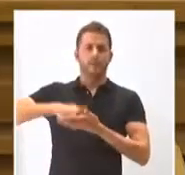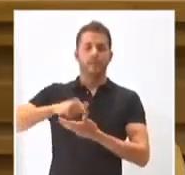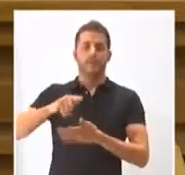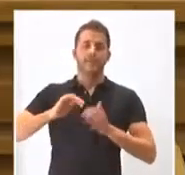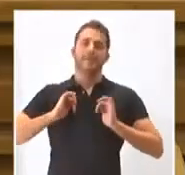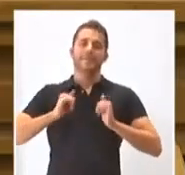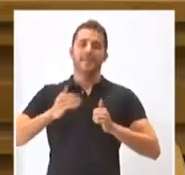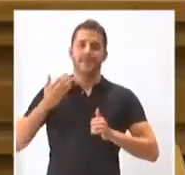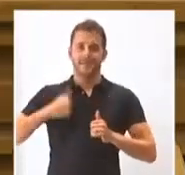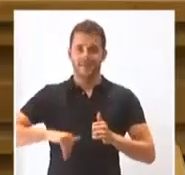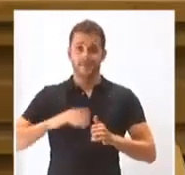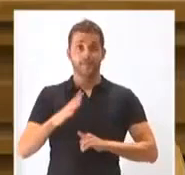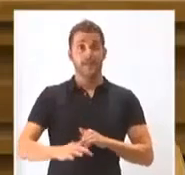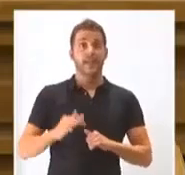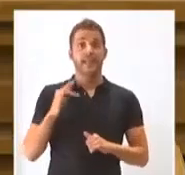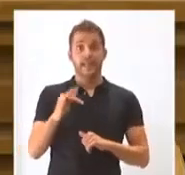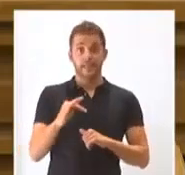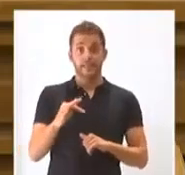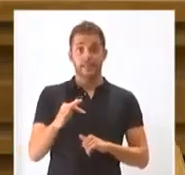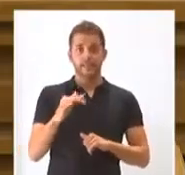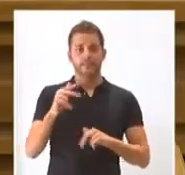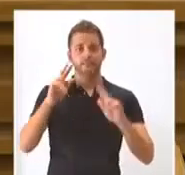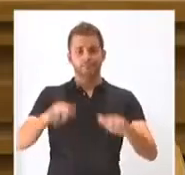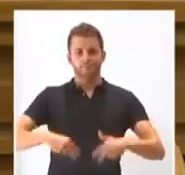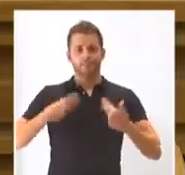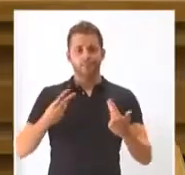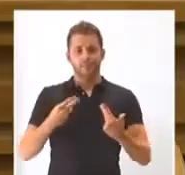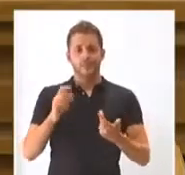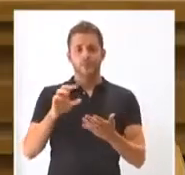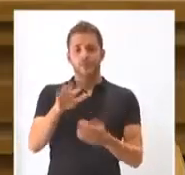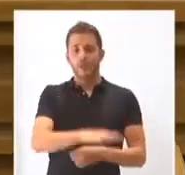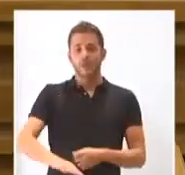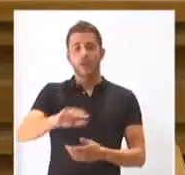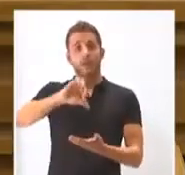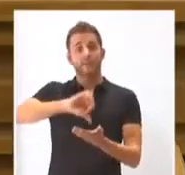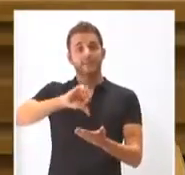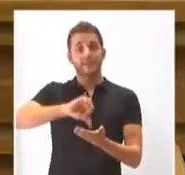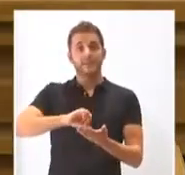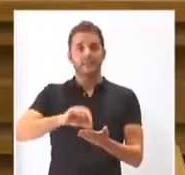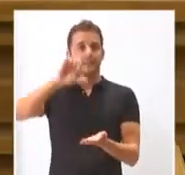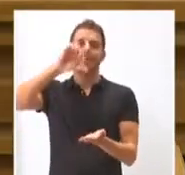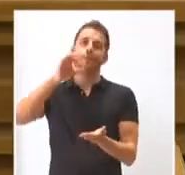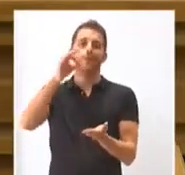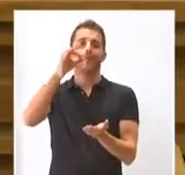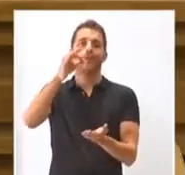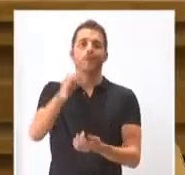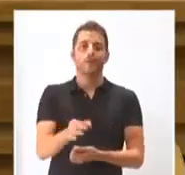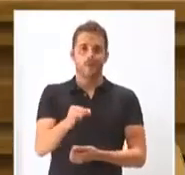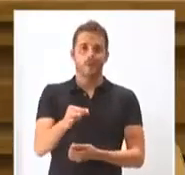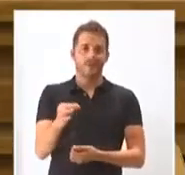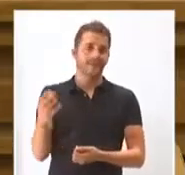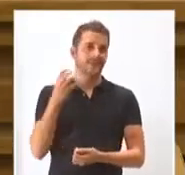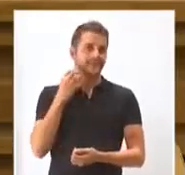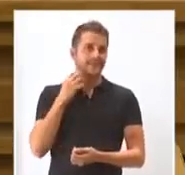y que además nos permitirán disponer de un espacio central en la ciudad de la cerámica que va a dar mucha vida a un barrio